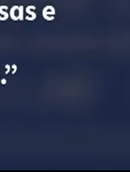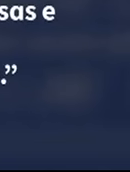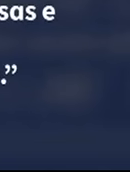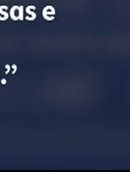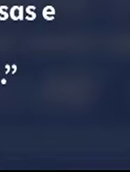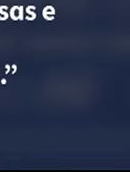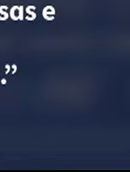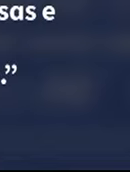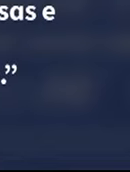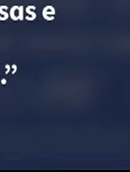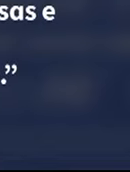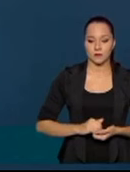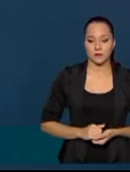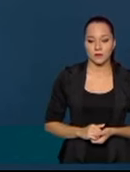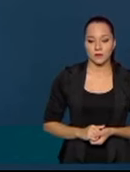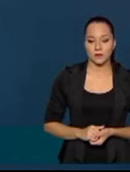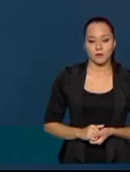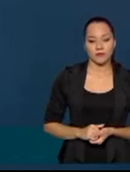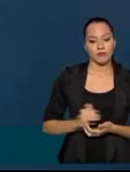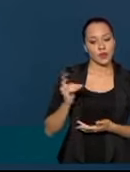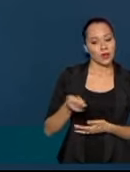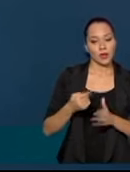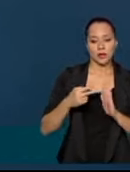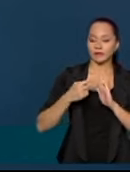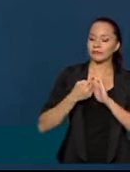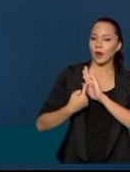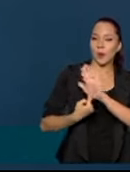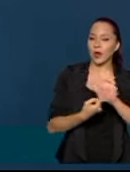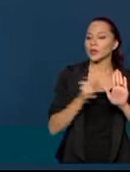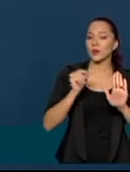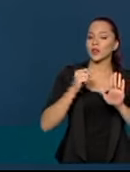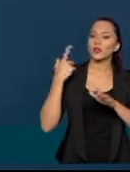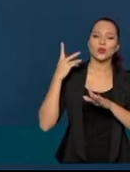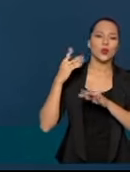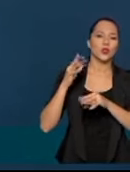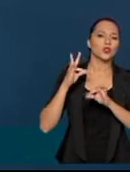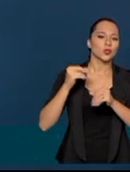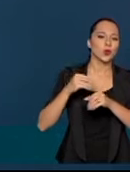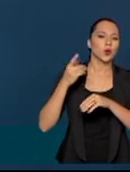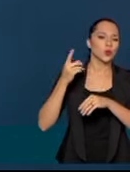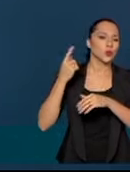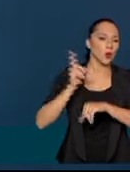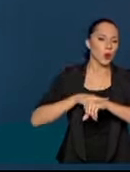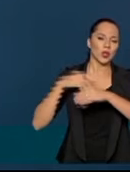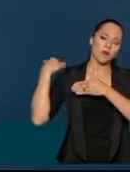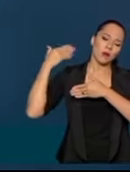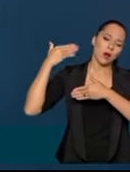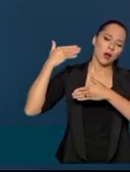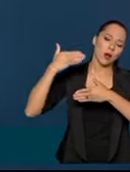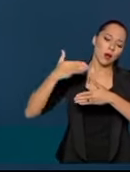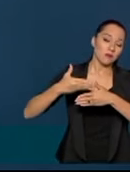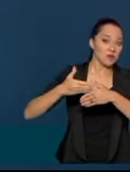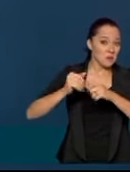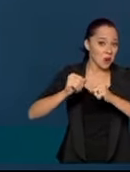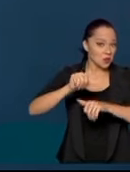entrega de más información. Y es un retrato temporal. Él puede ser modificado. Es